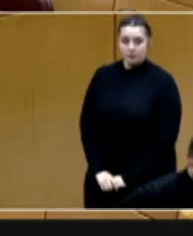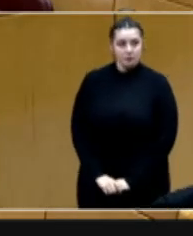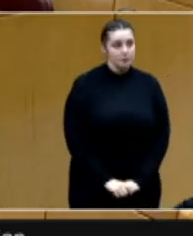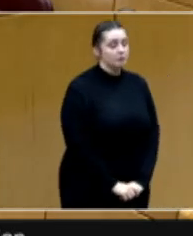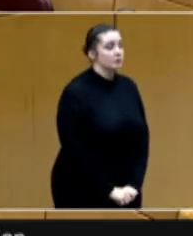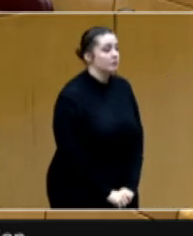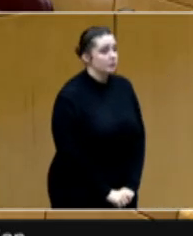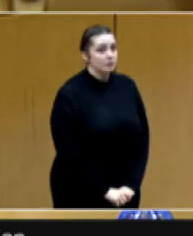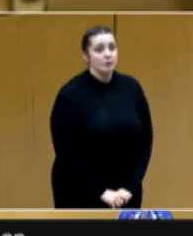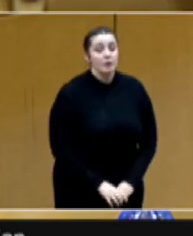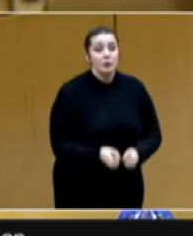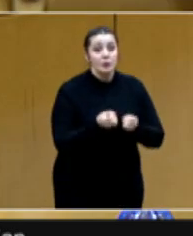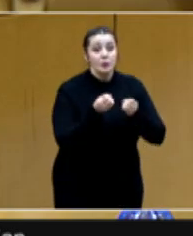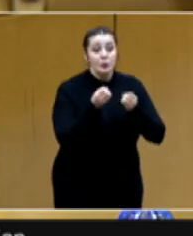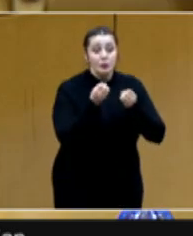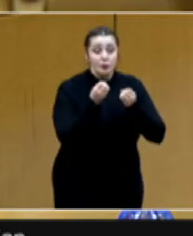bueno